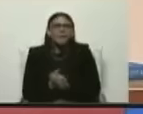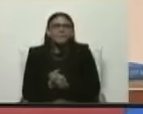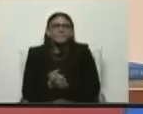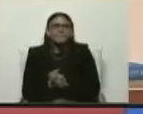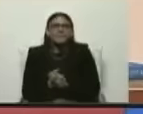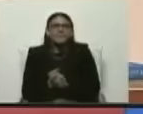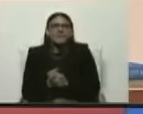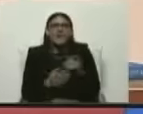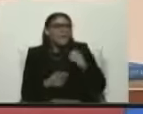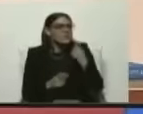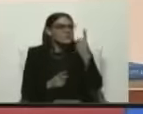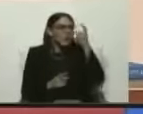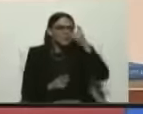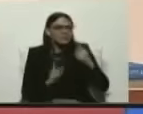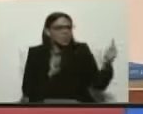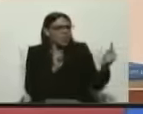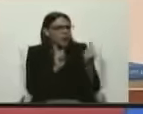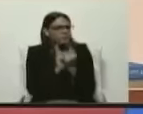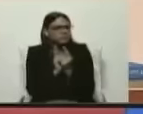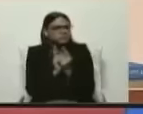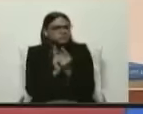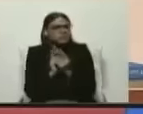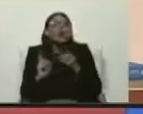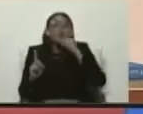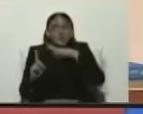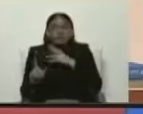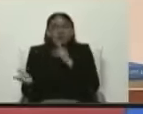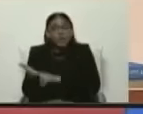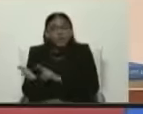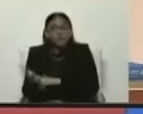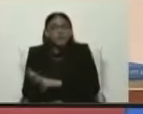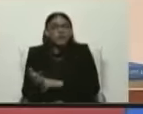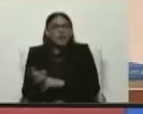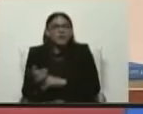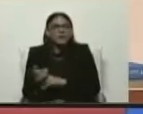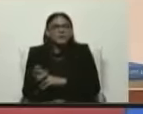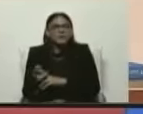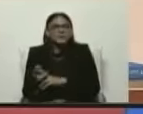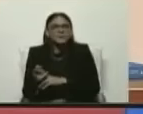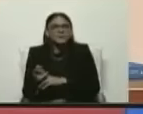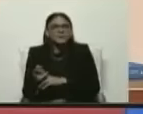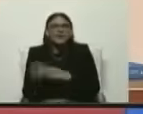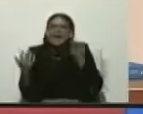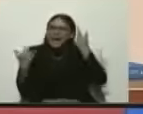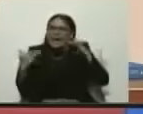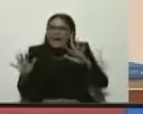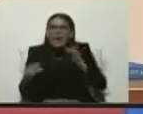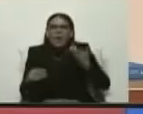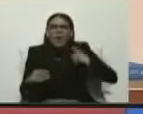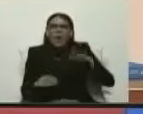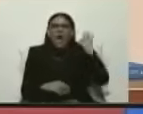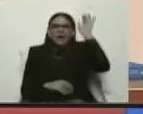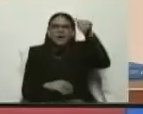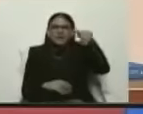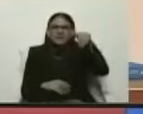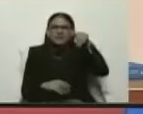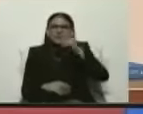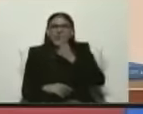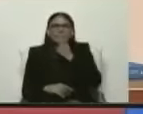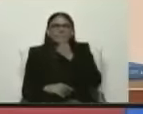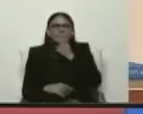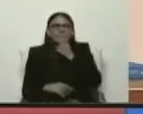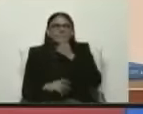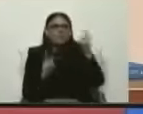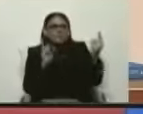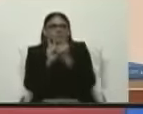a mí se me acercó ese señor, esa es la historia verdadera, creo que fue en Argentina, se me